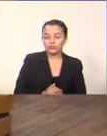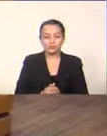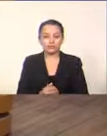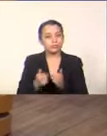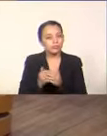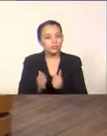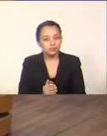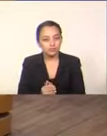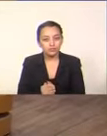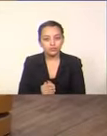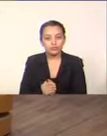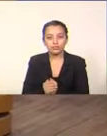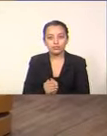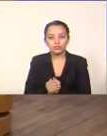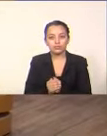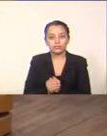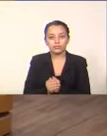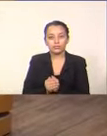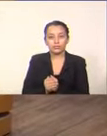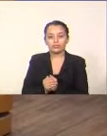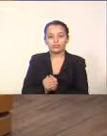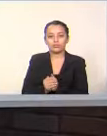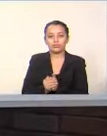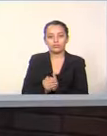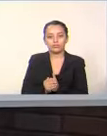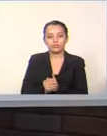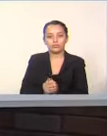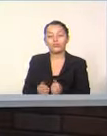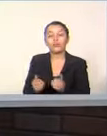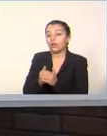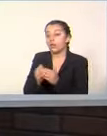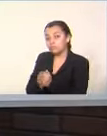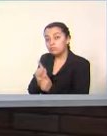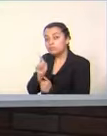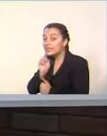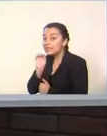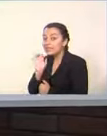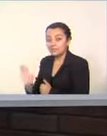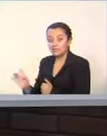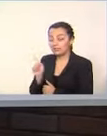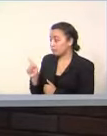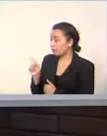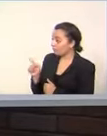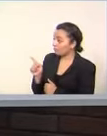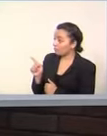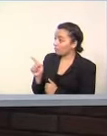estamos quitando, Alejandra, ¿a quién estamos quitando acá? ¿A qué número? Pues el problema dice que originalmente Antonio